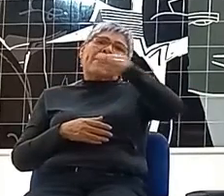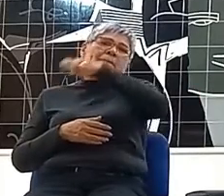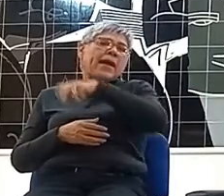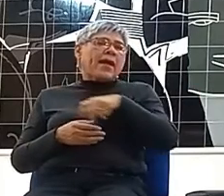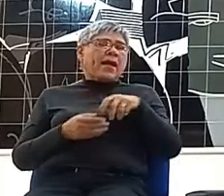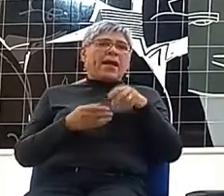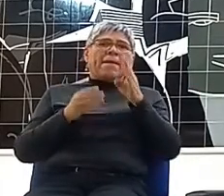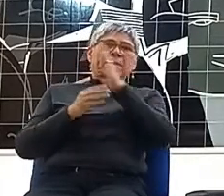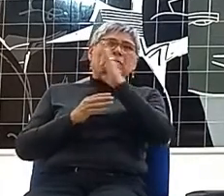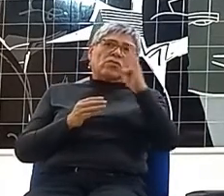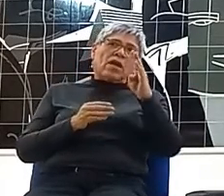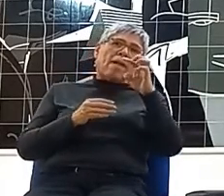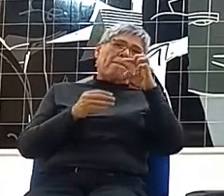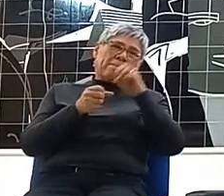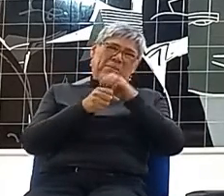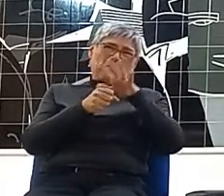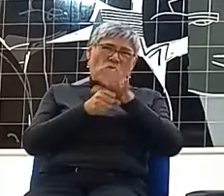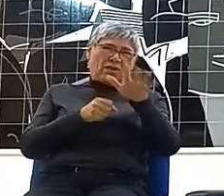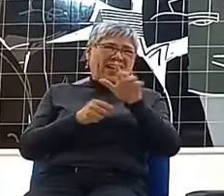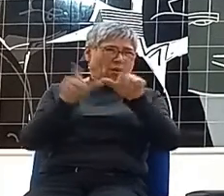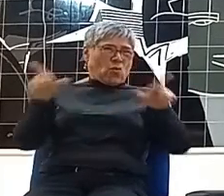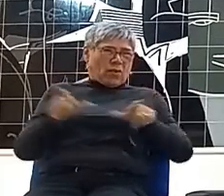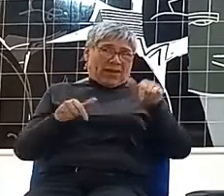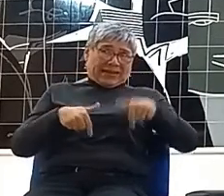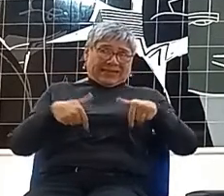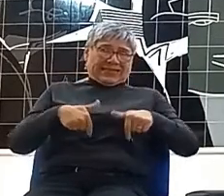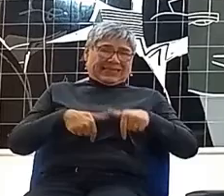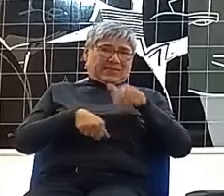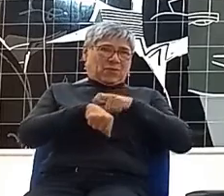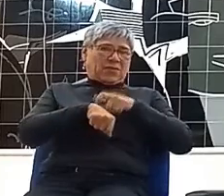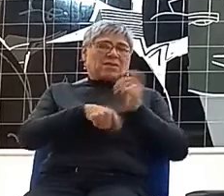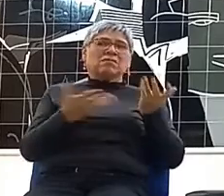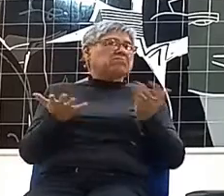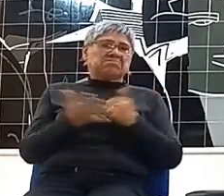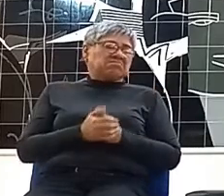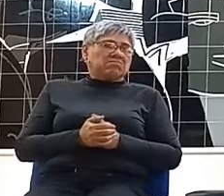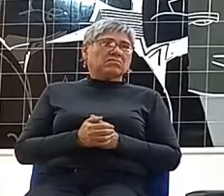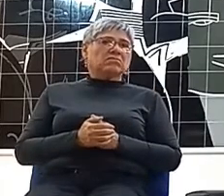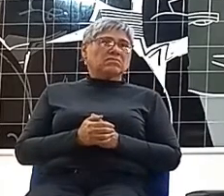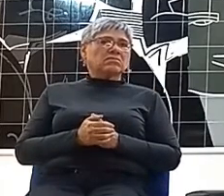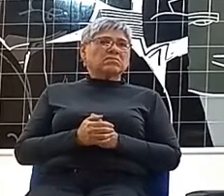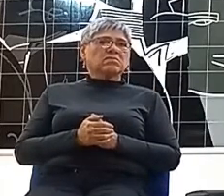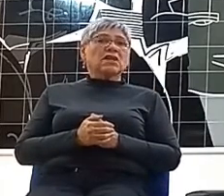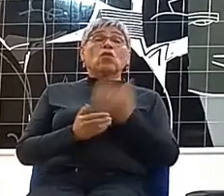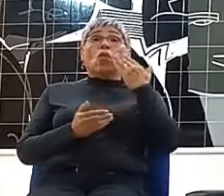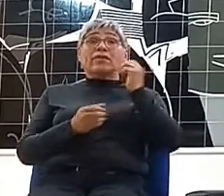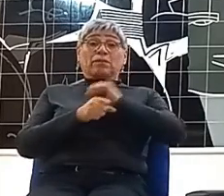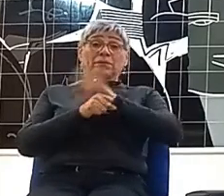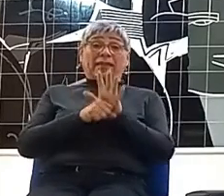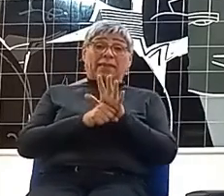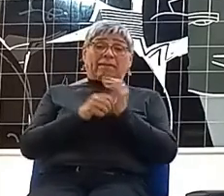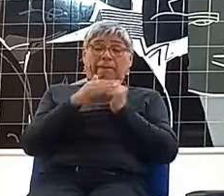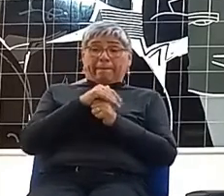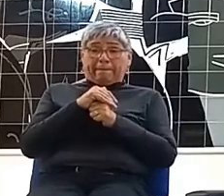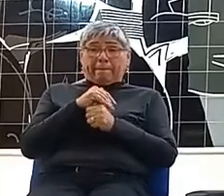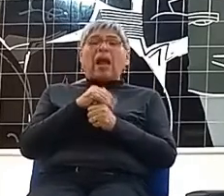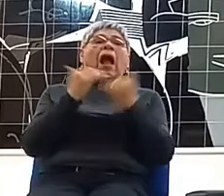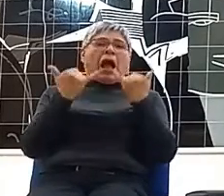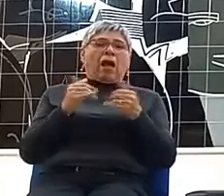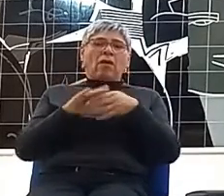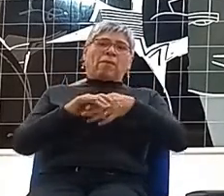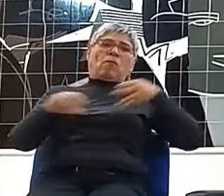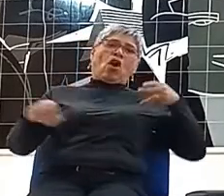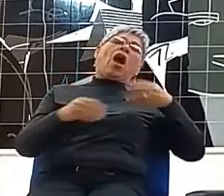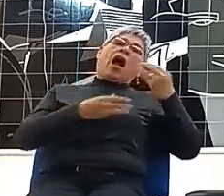la biblioteca pública, me parece que es un festejo haber salido de la pandemia, poder estar haciendo